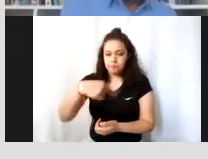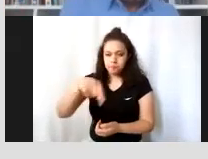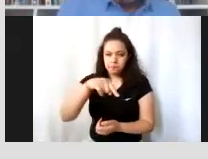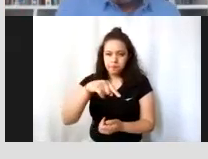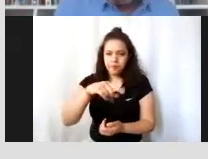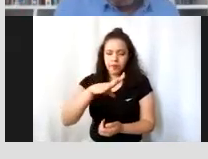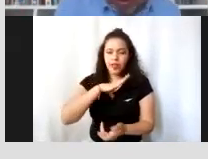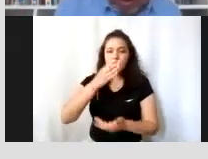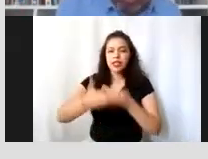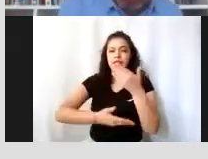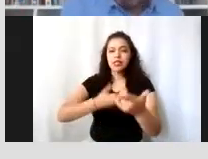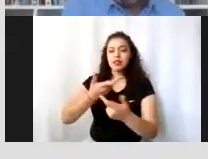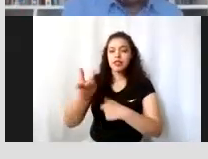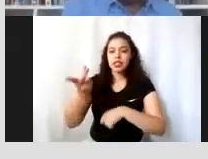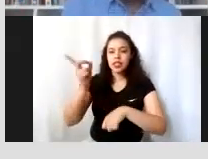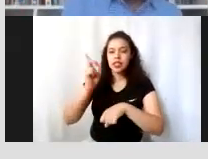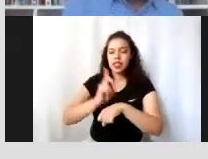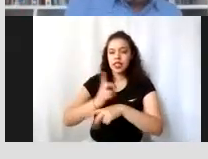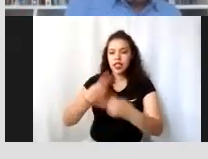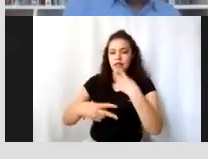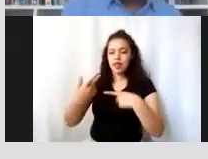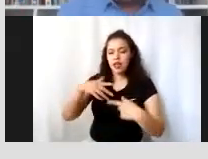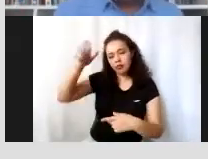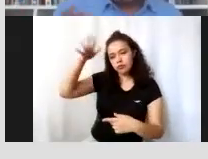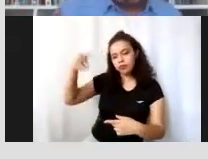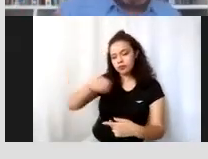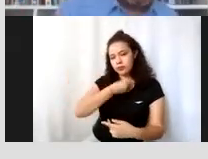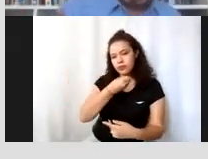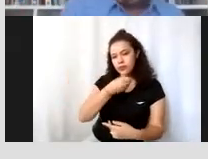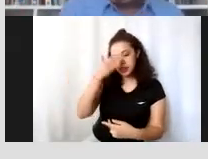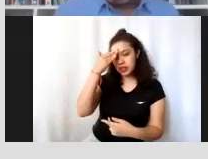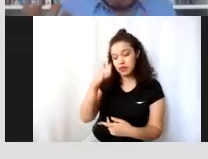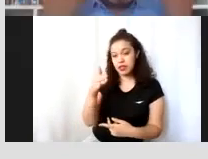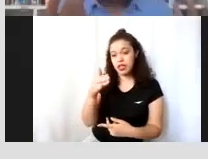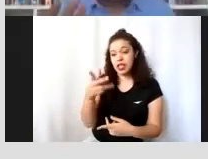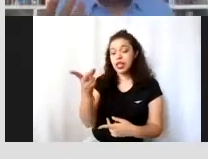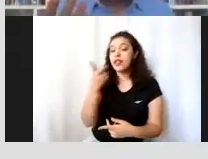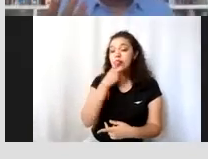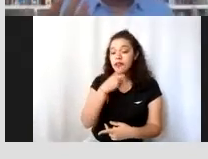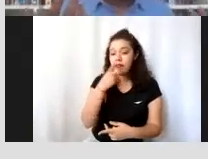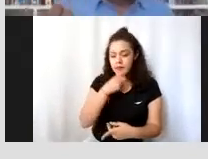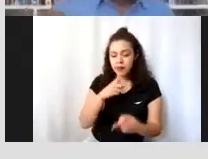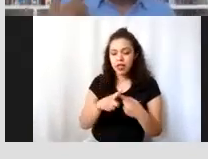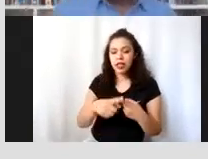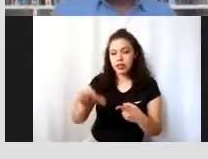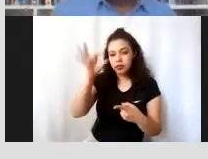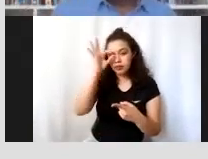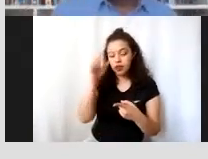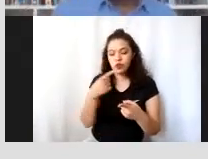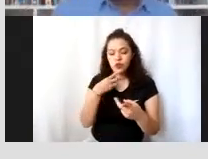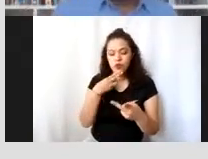que da servicios de día a personas adultas mayores, pues necesita saber si la persona tiene diabetes, si necesita lentes, si